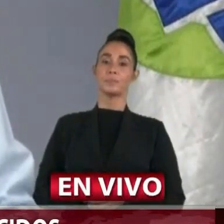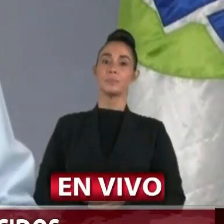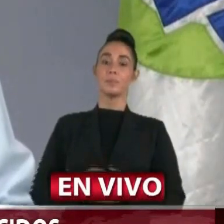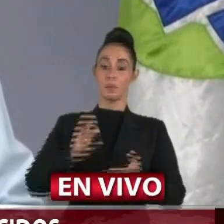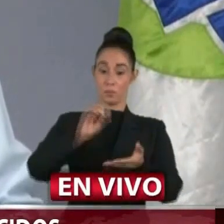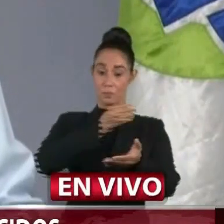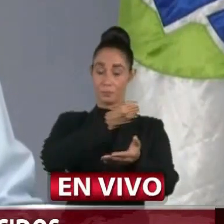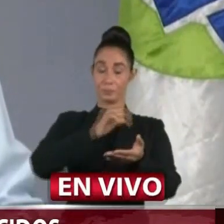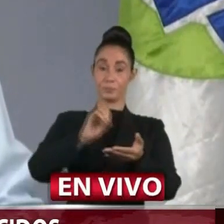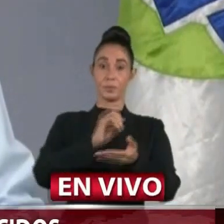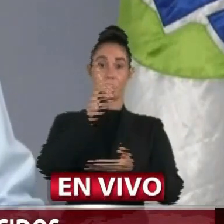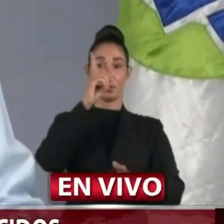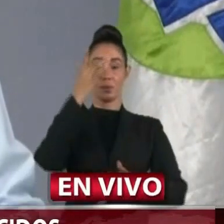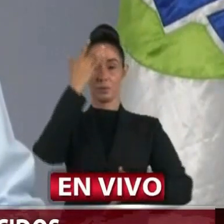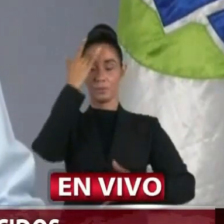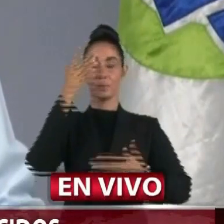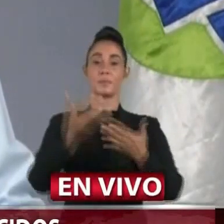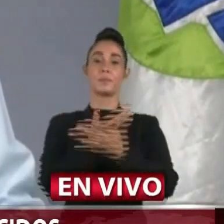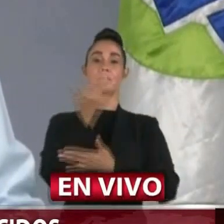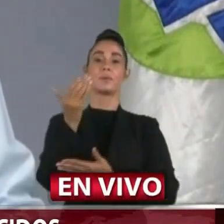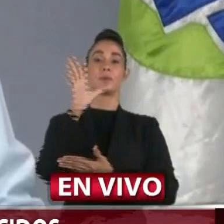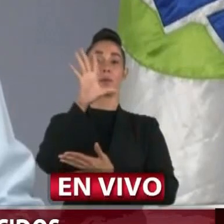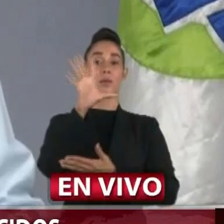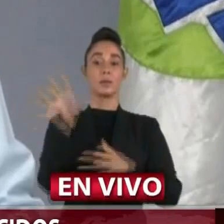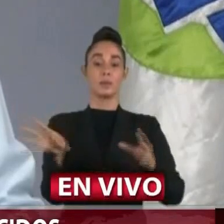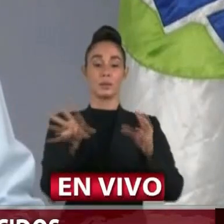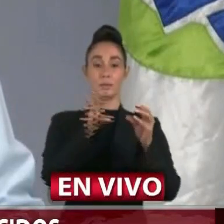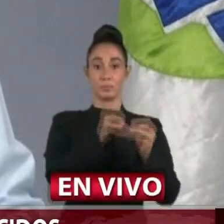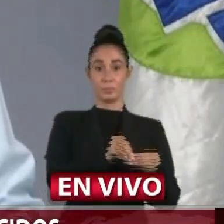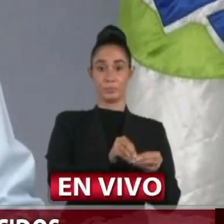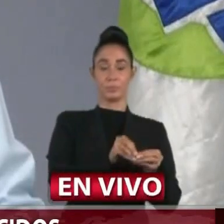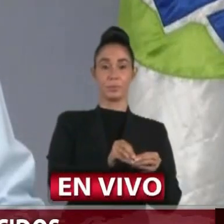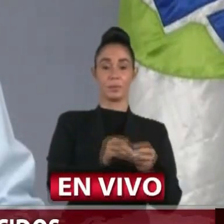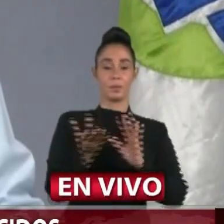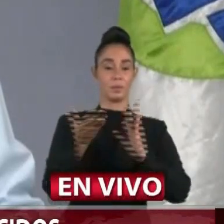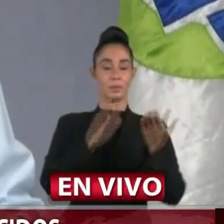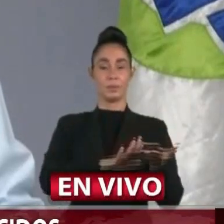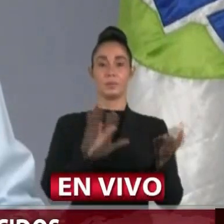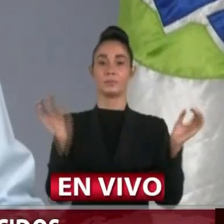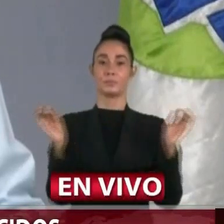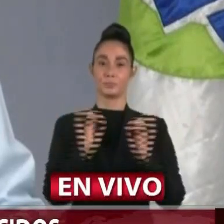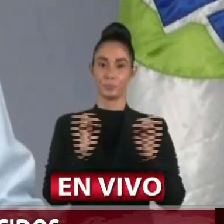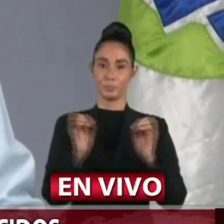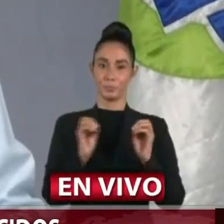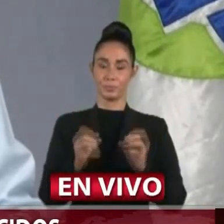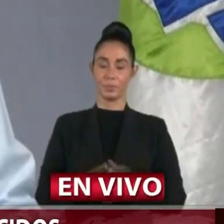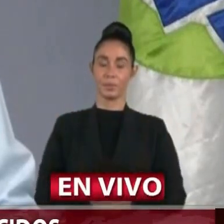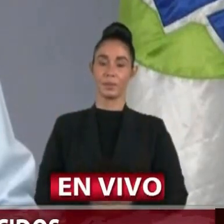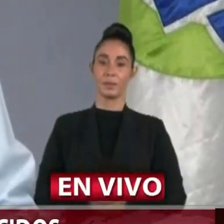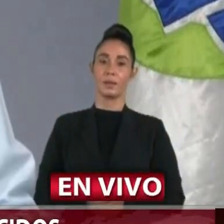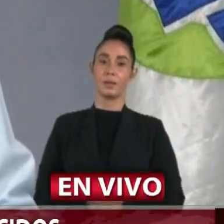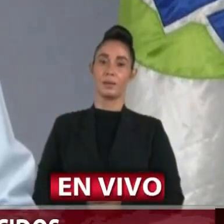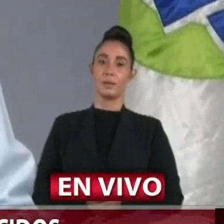Ocoa, 1 caso nuevo, 5 acumulados, 0 fallecimiento.